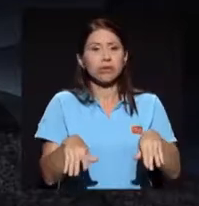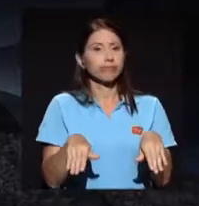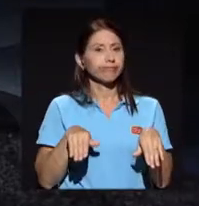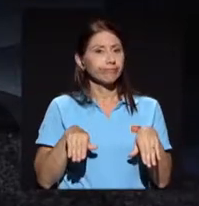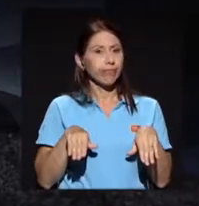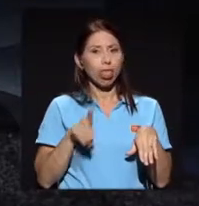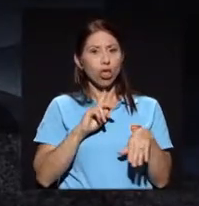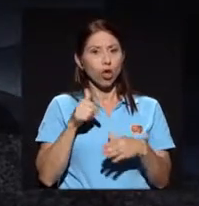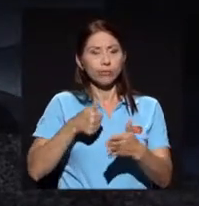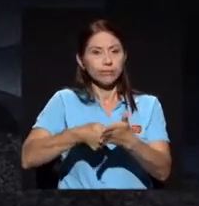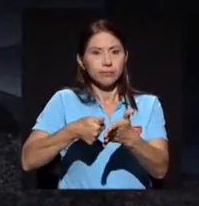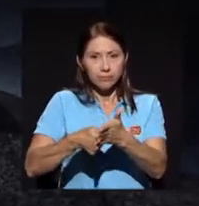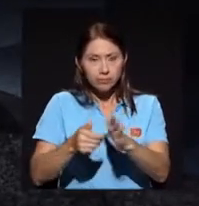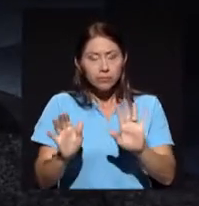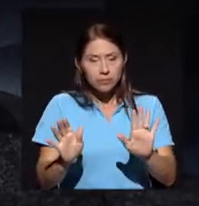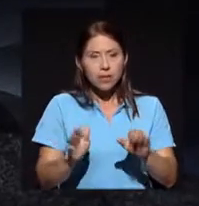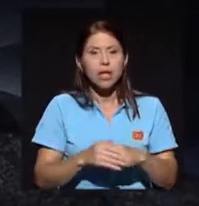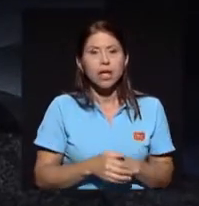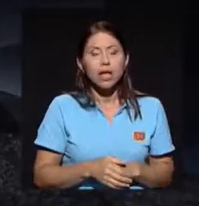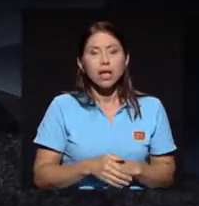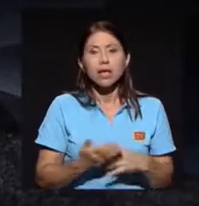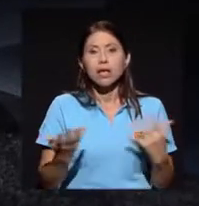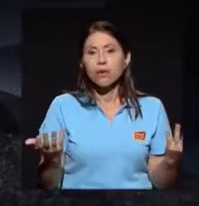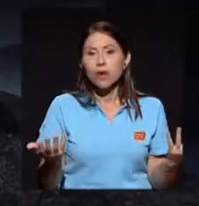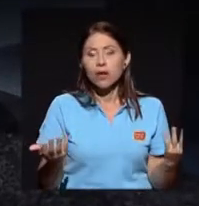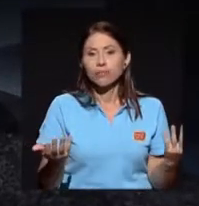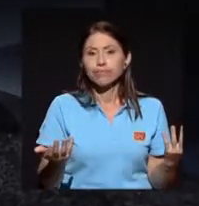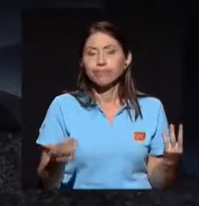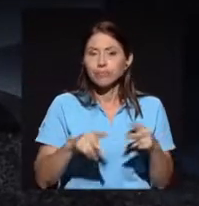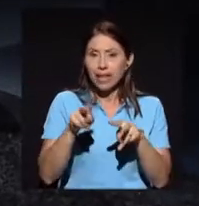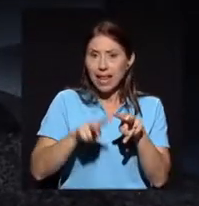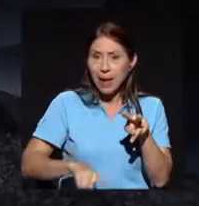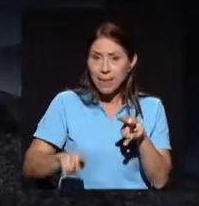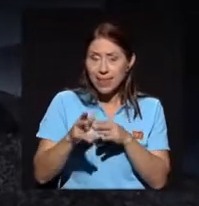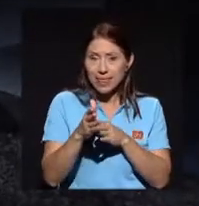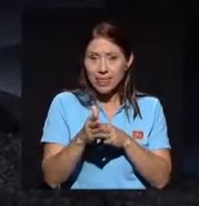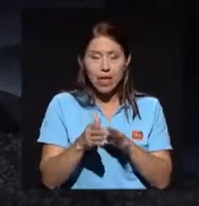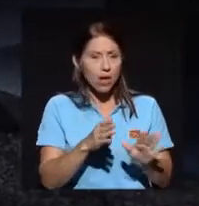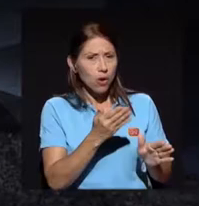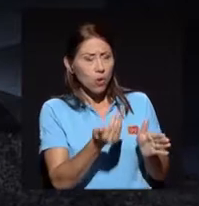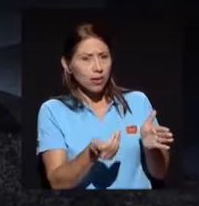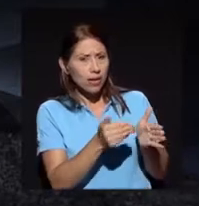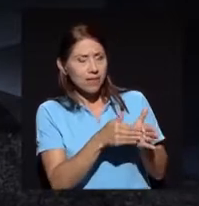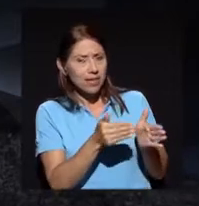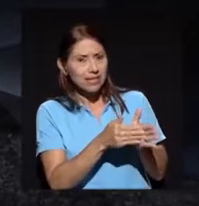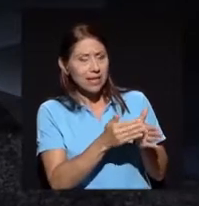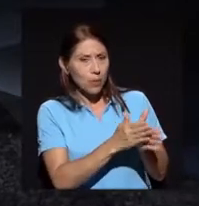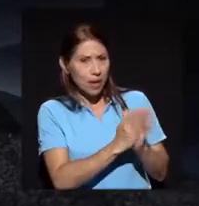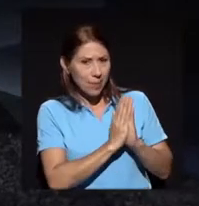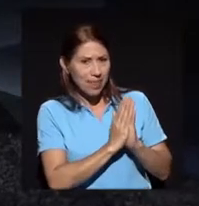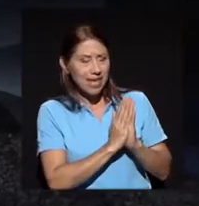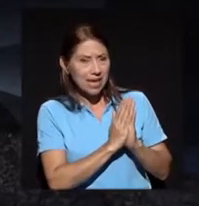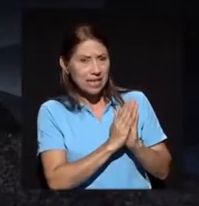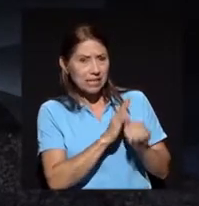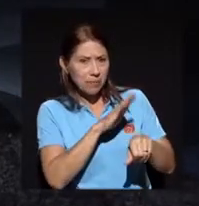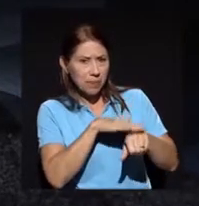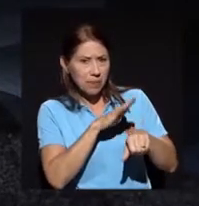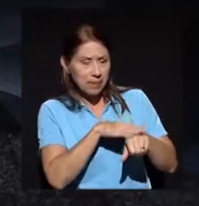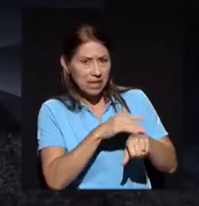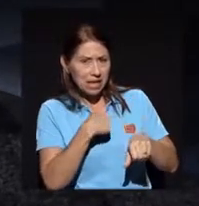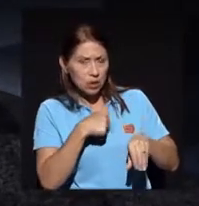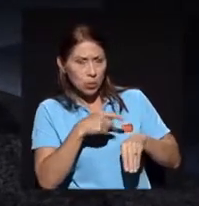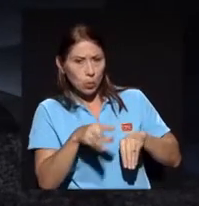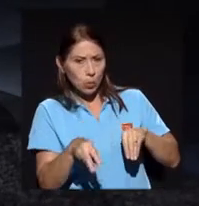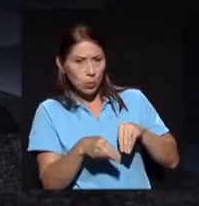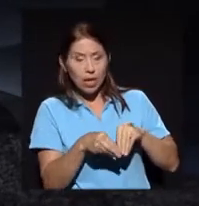también hay que señalar y bueno la gran ventaja del mastro no a través de yo voy a pedir si me permite claro